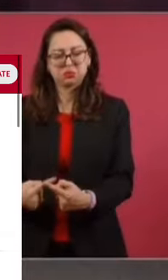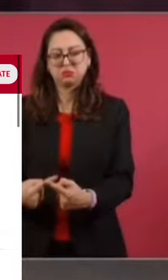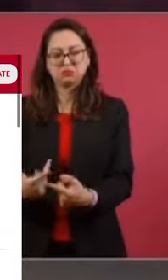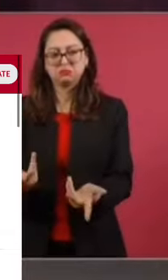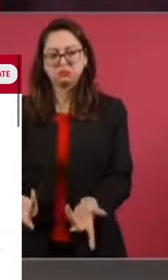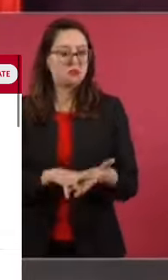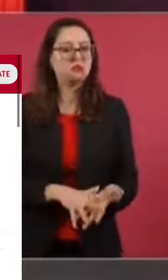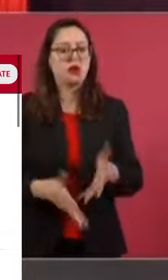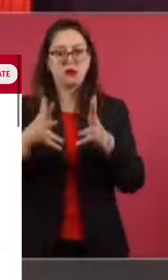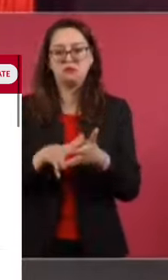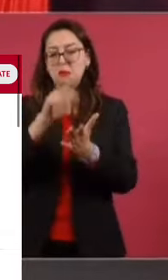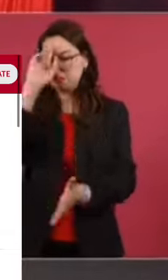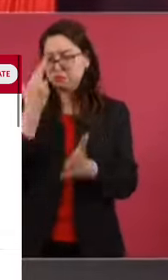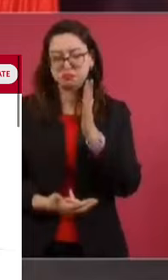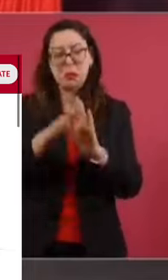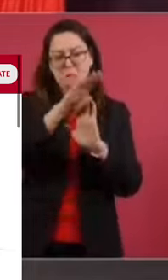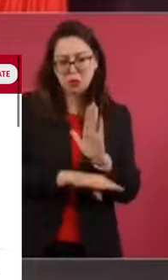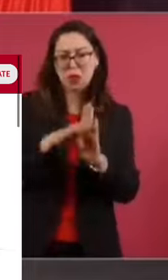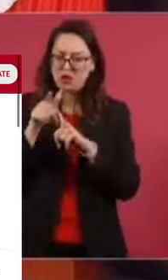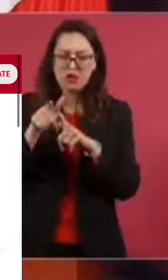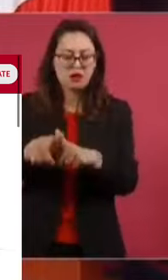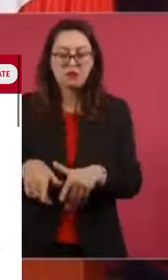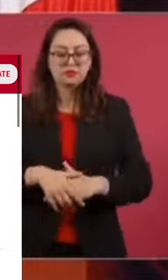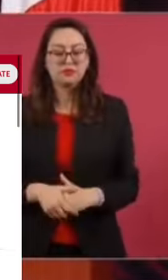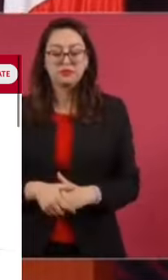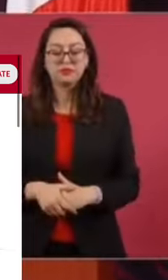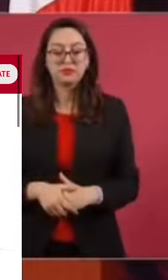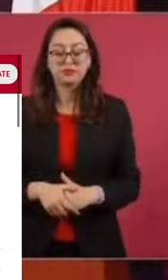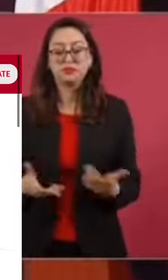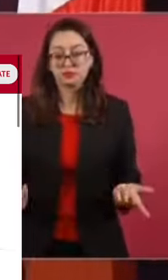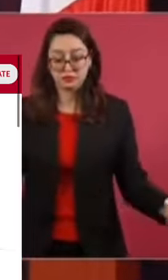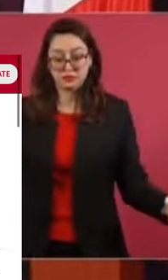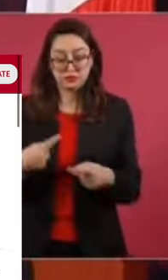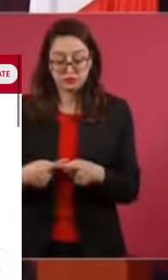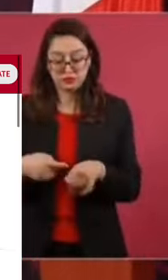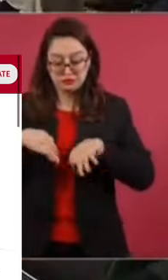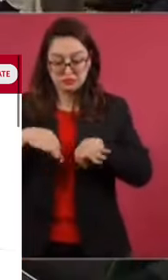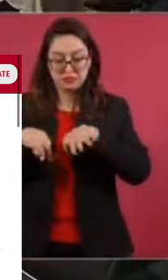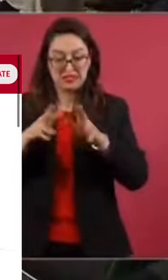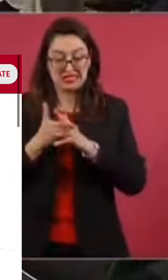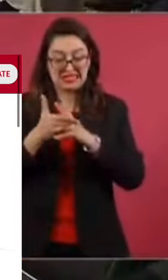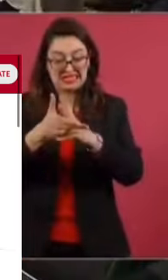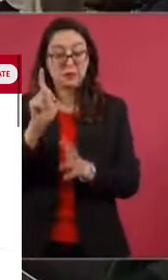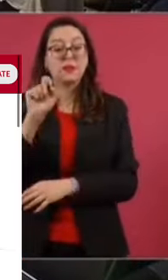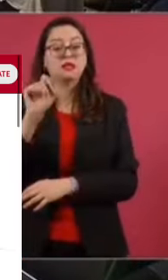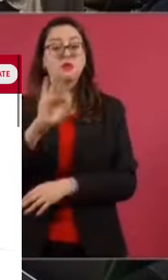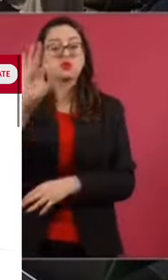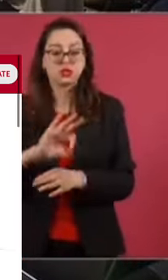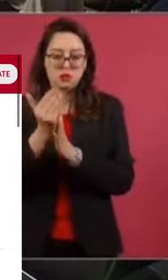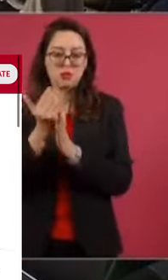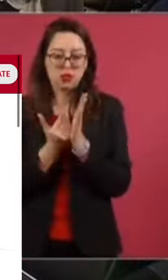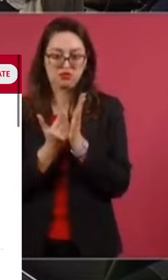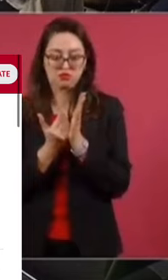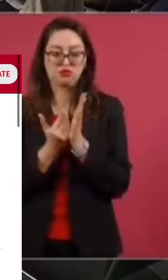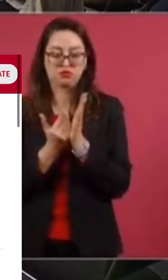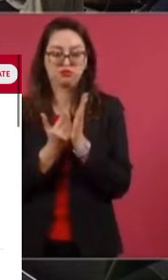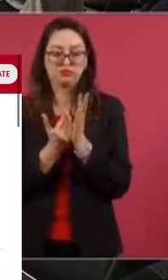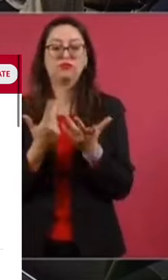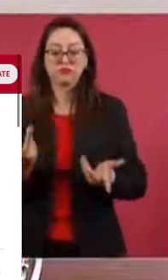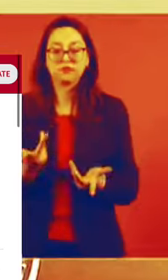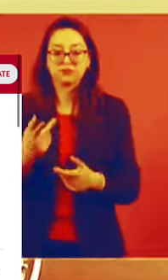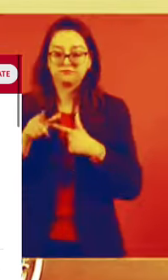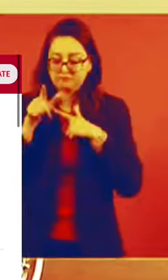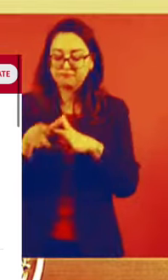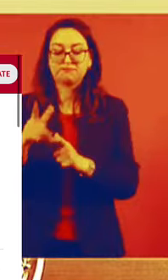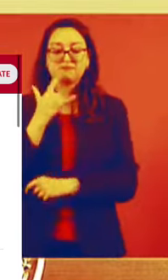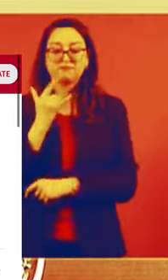que disminuyan los delitos, sobre todo los homicidios. Tenemos 20% menos de homicidios. Yo tengo y otros datos. Seguimos